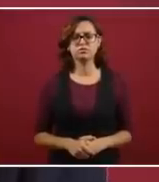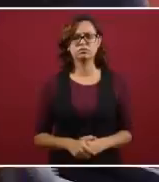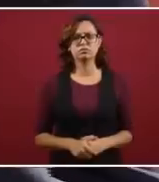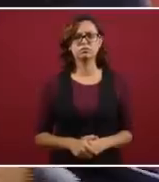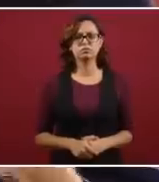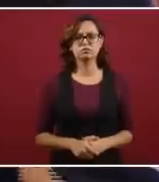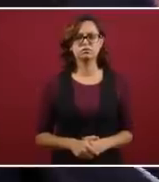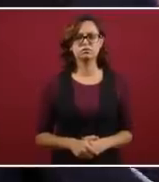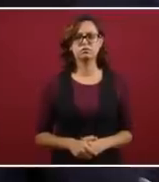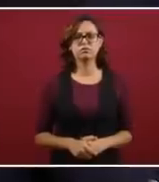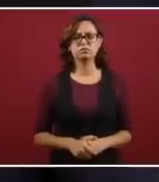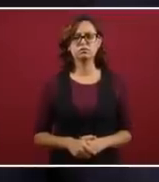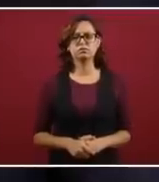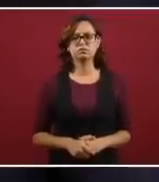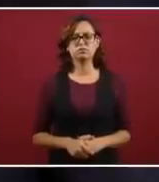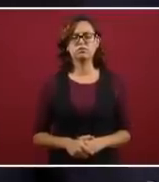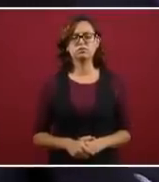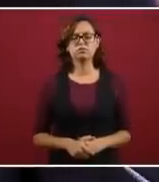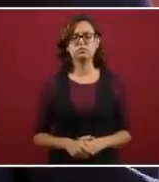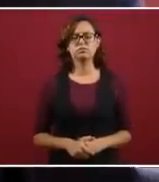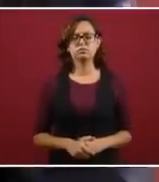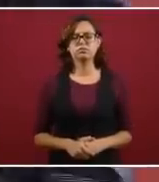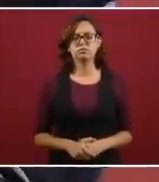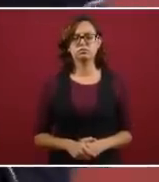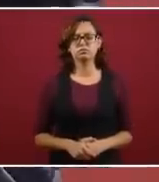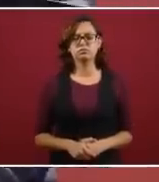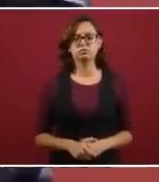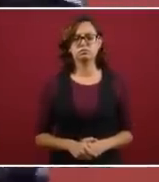grandes en el país, o sea,